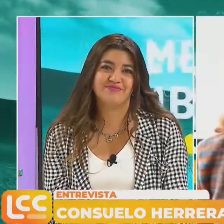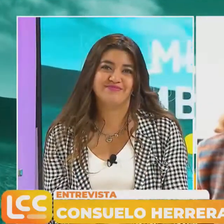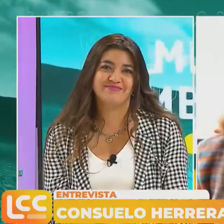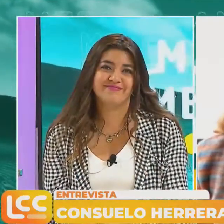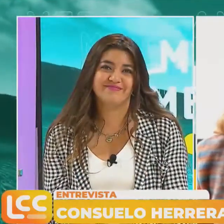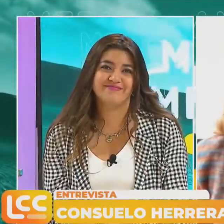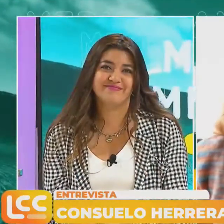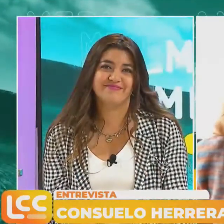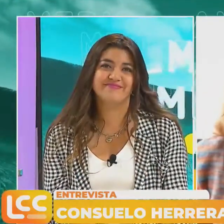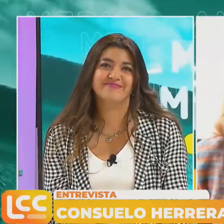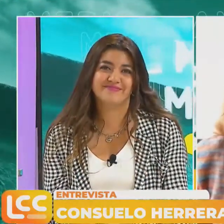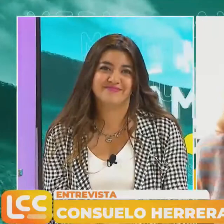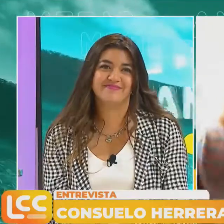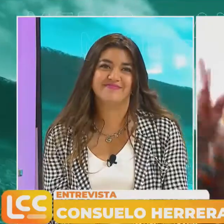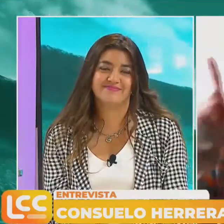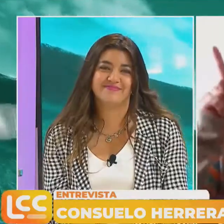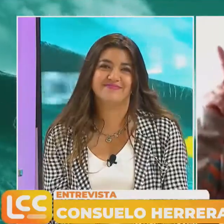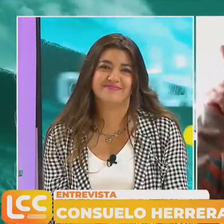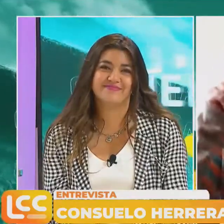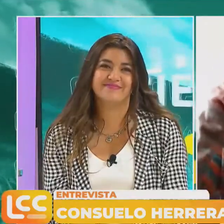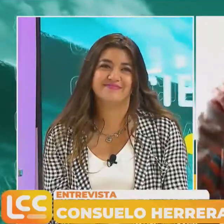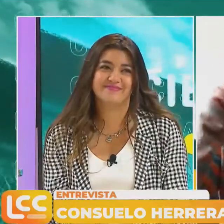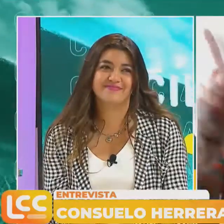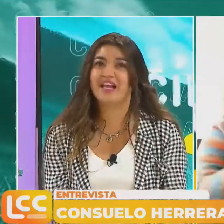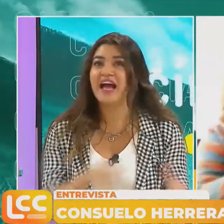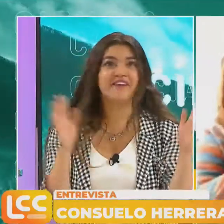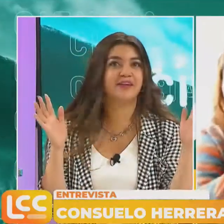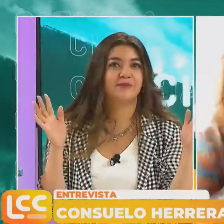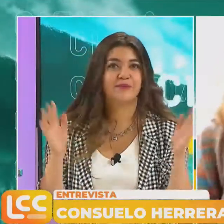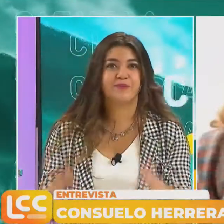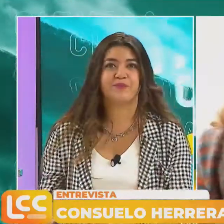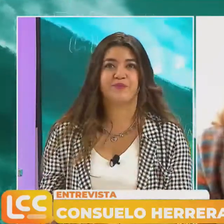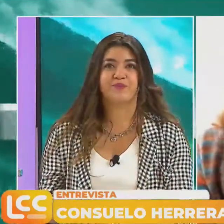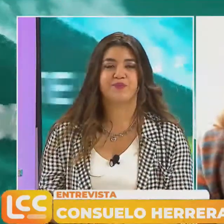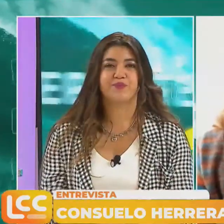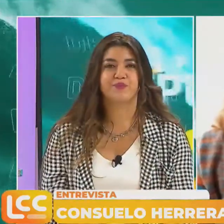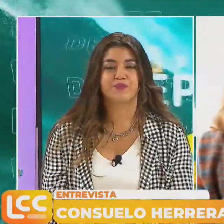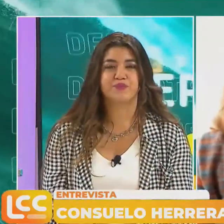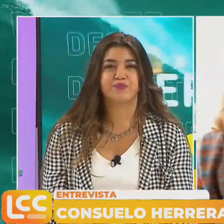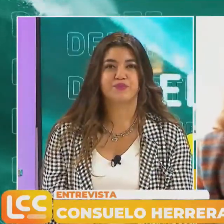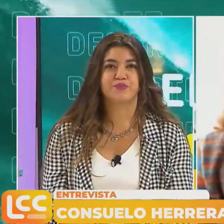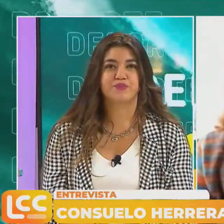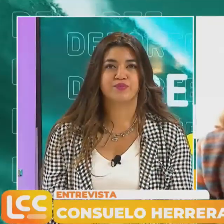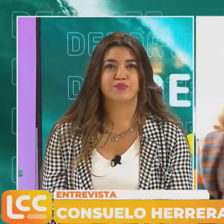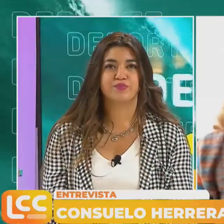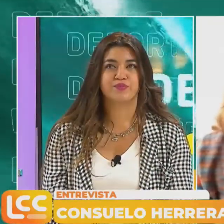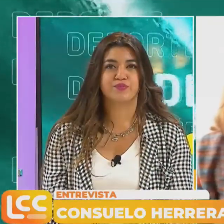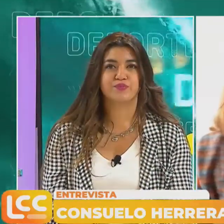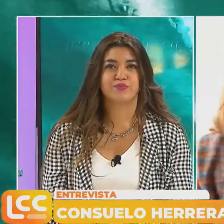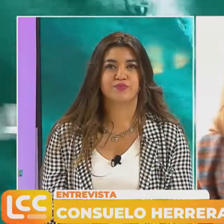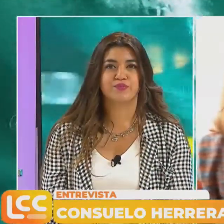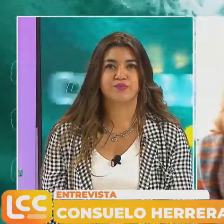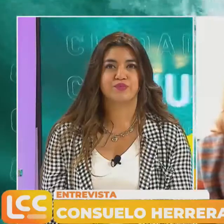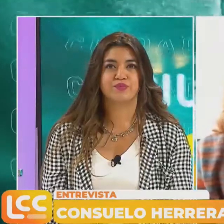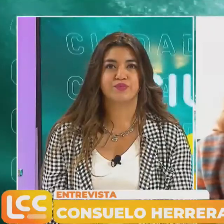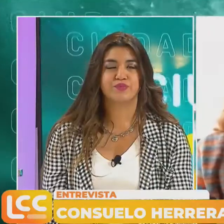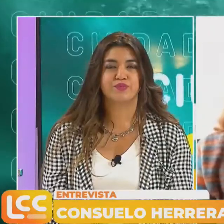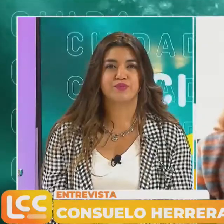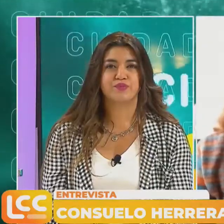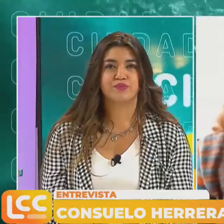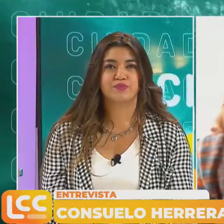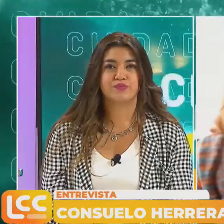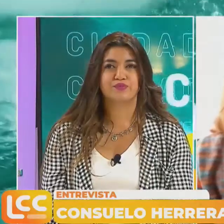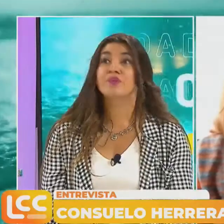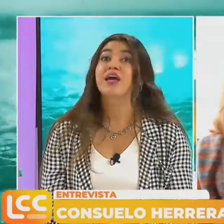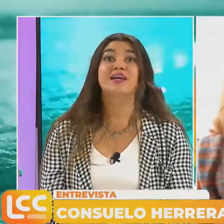Gracias, muchos cariños y espero que tengan una buena semana. ¡Ay, tengo que dar un aviso! Se me había olvidado. El día de hoy, a las 19:30 horas, vamos a tener una